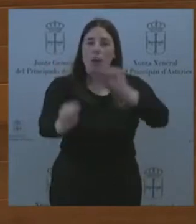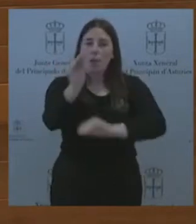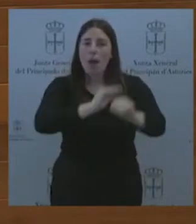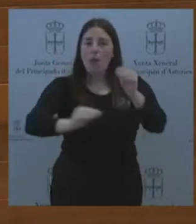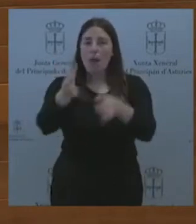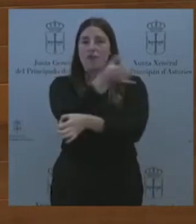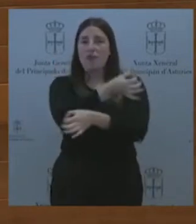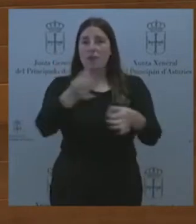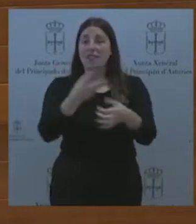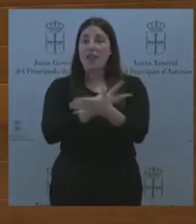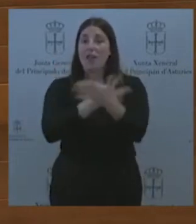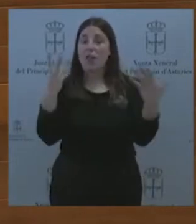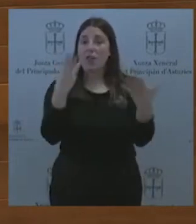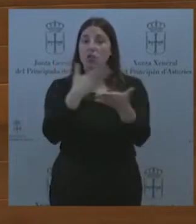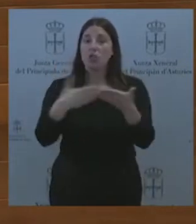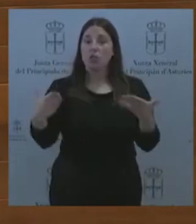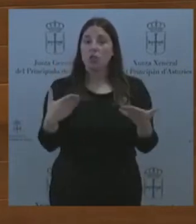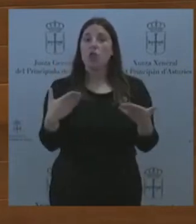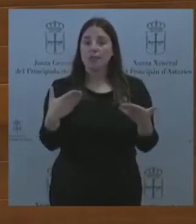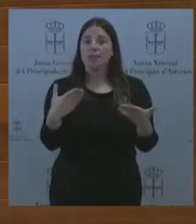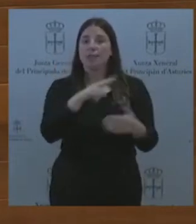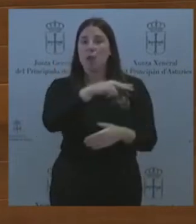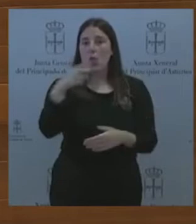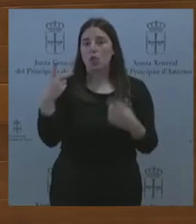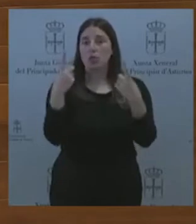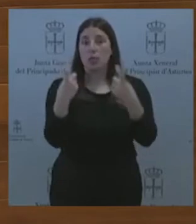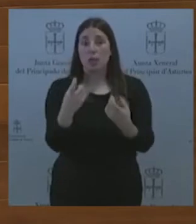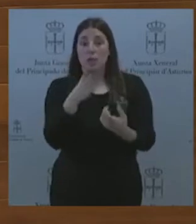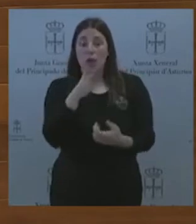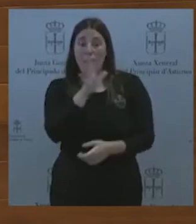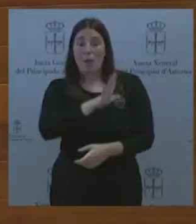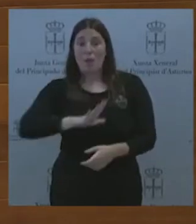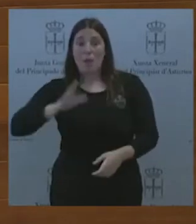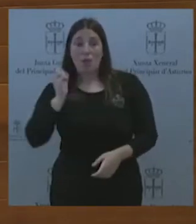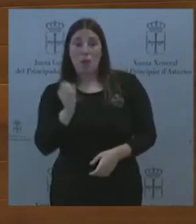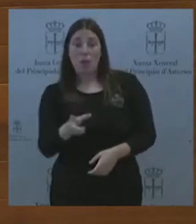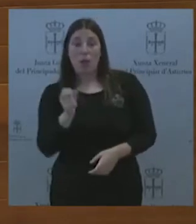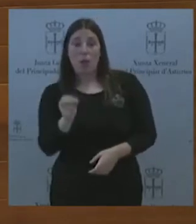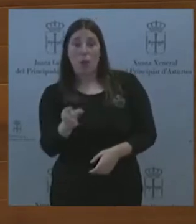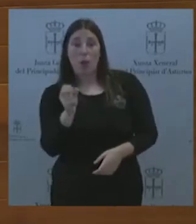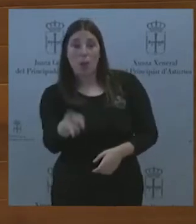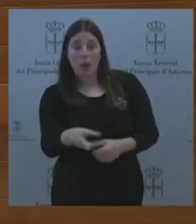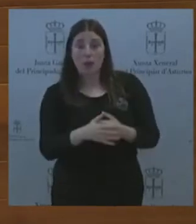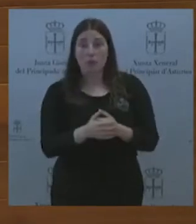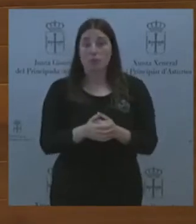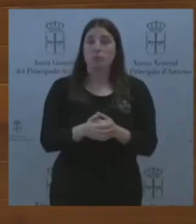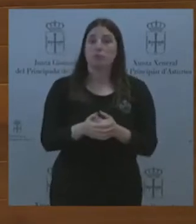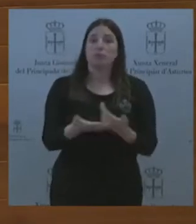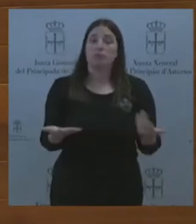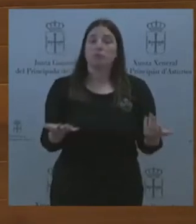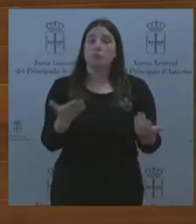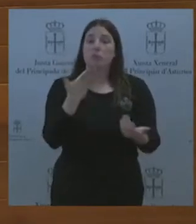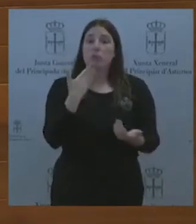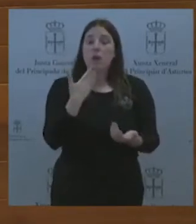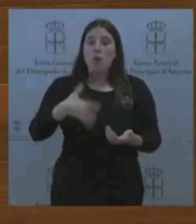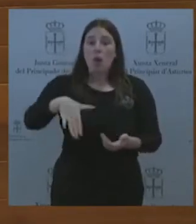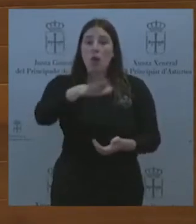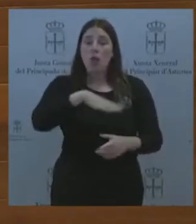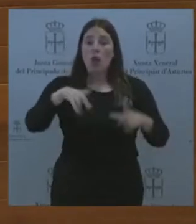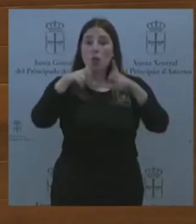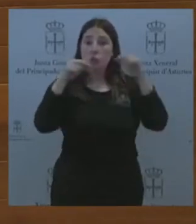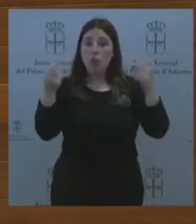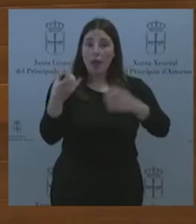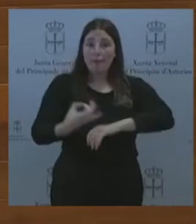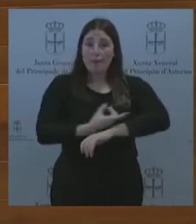peor. Ir de Oviedo a Llanes en tren, por ejemplo, supone algo más de 3 horas. Las obras para ampliar la Y llevan